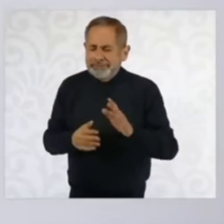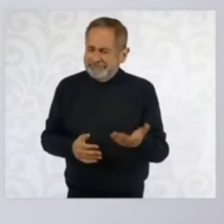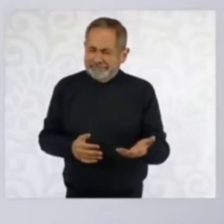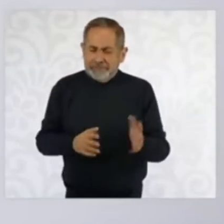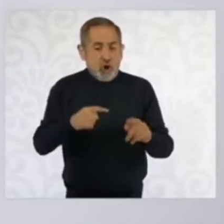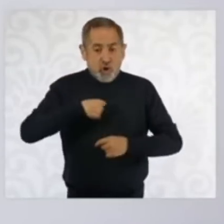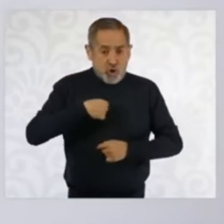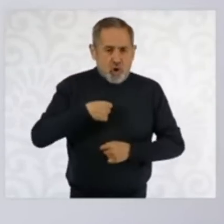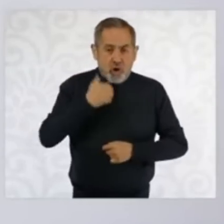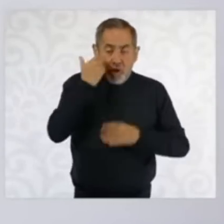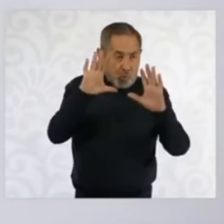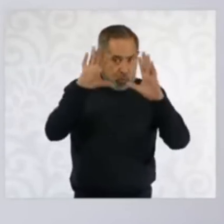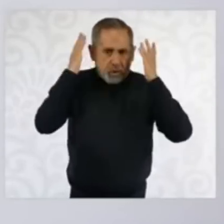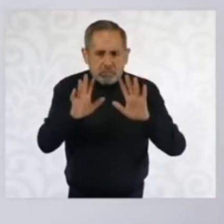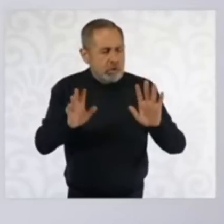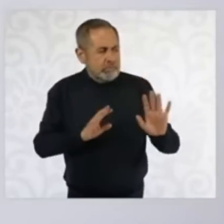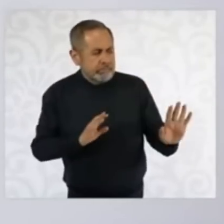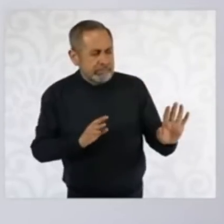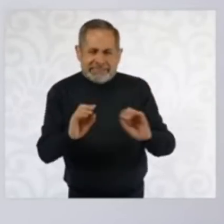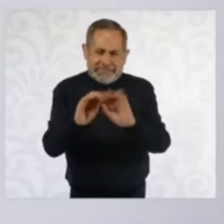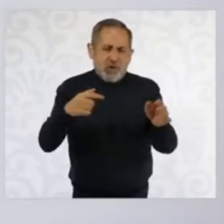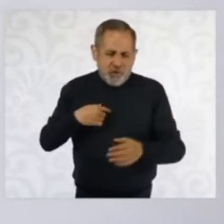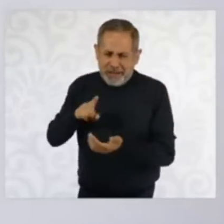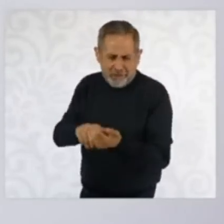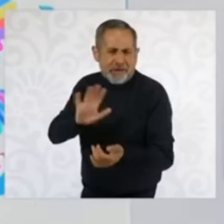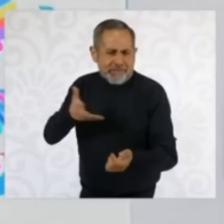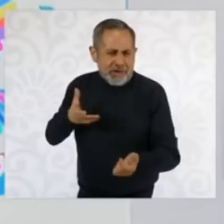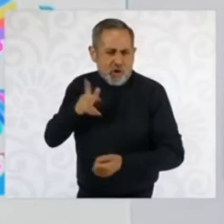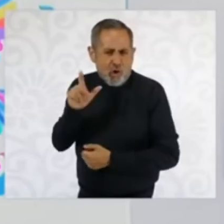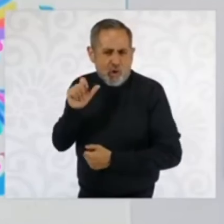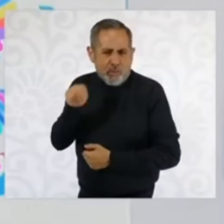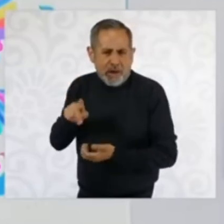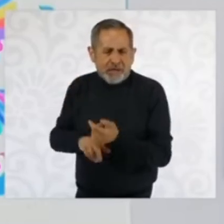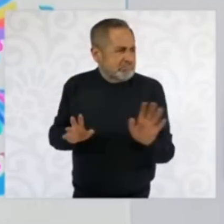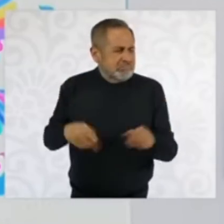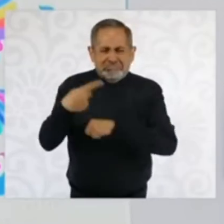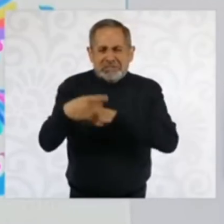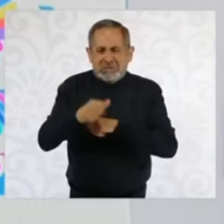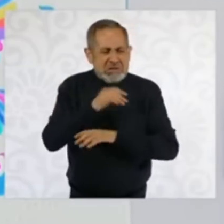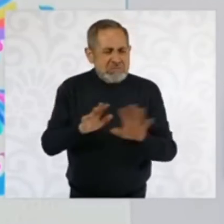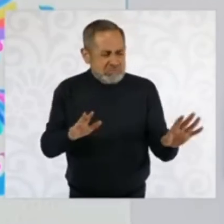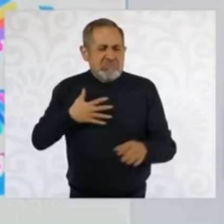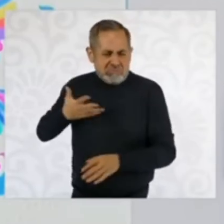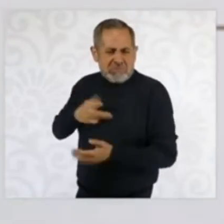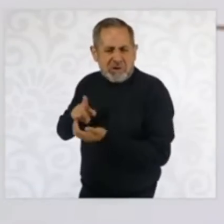adelantar. Claro que tenemos un plan que no pone en riesgo nada.